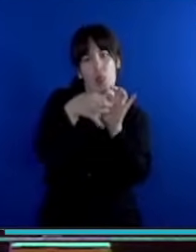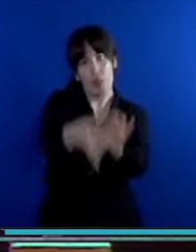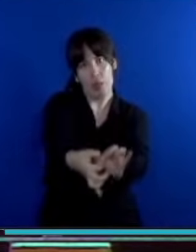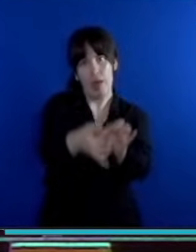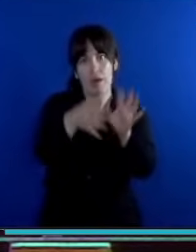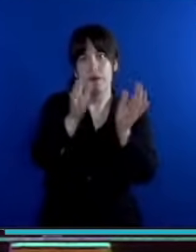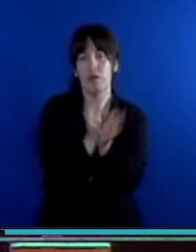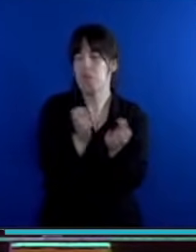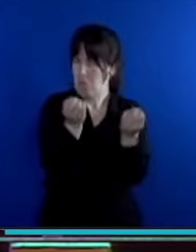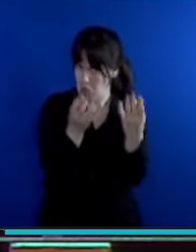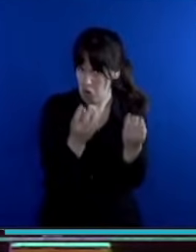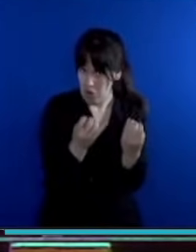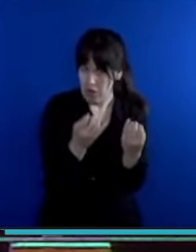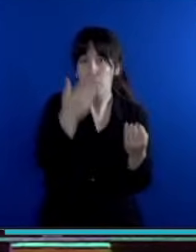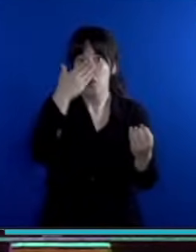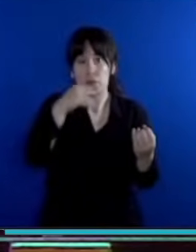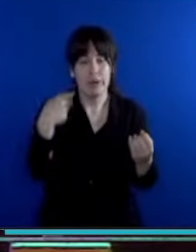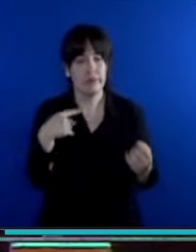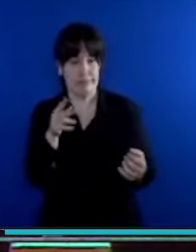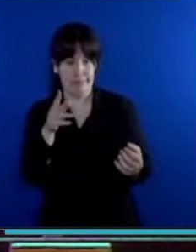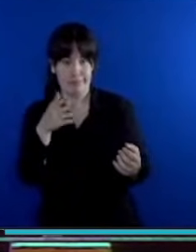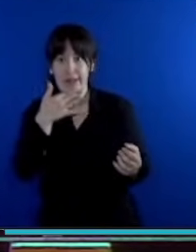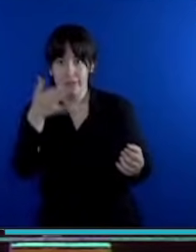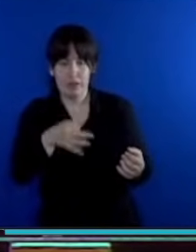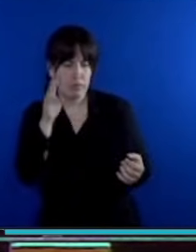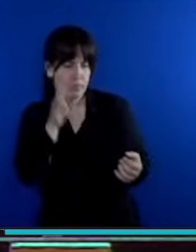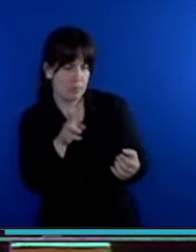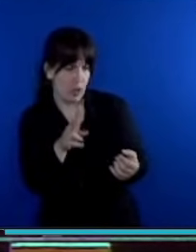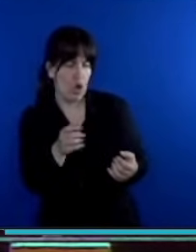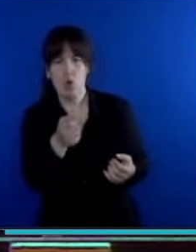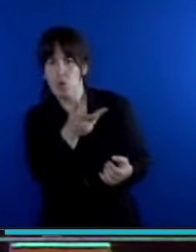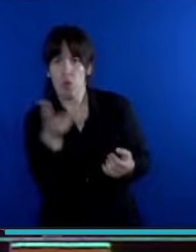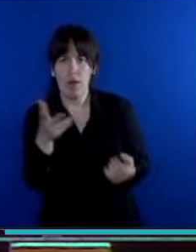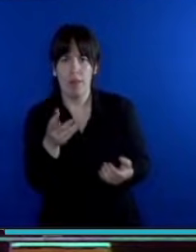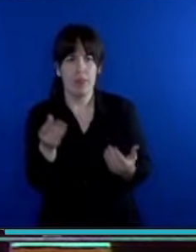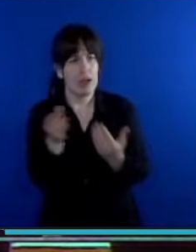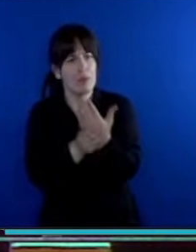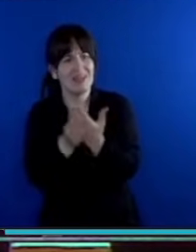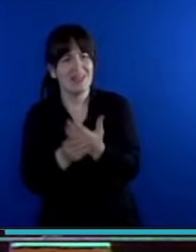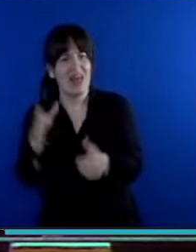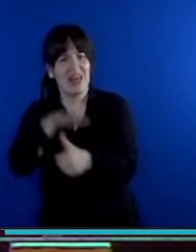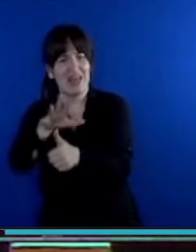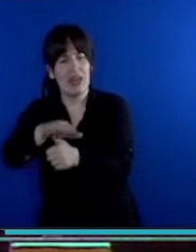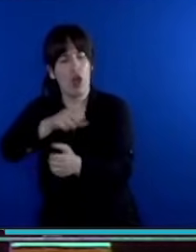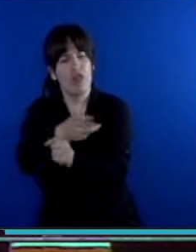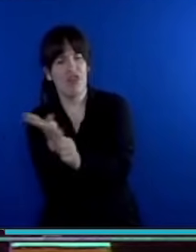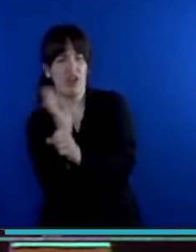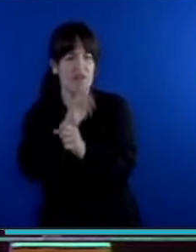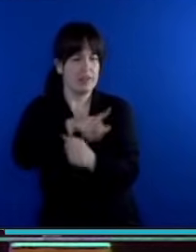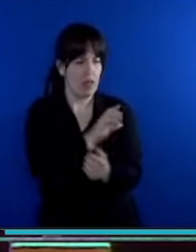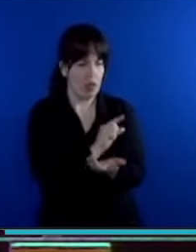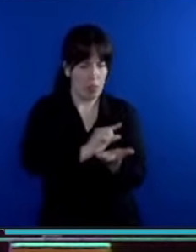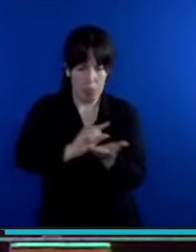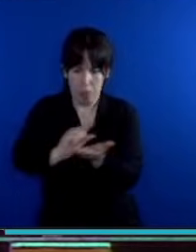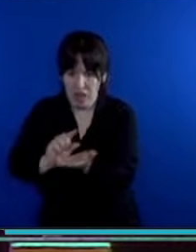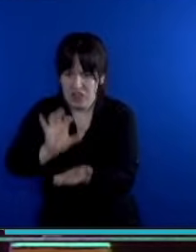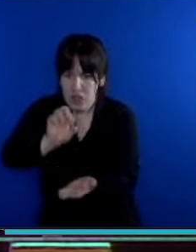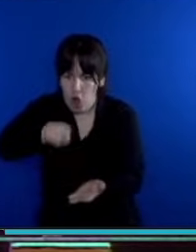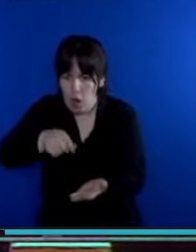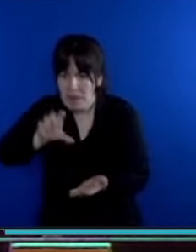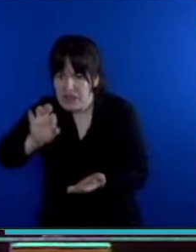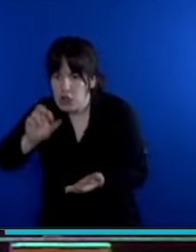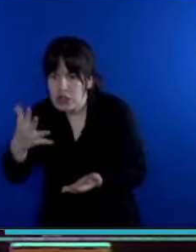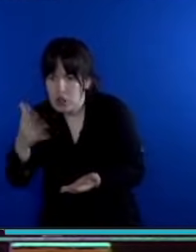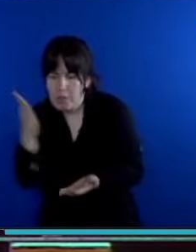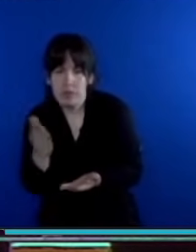está muy bien, pero que después cuando uno ve cuánto se le destina al Ministerio de Género y Diversidad y ve que es 0,05%, dice,